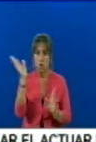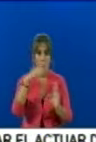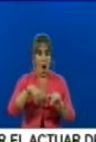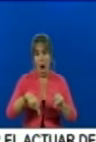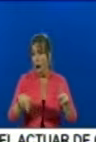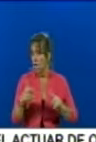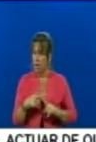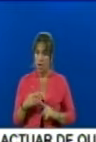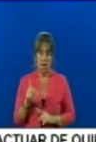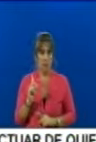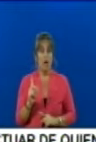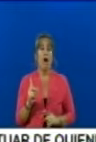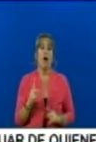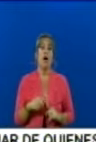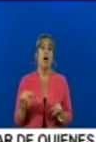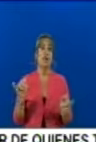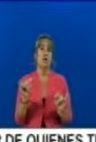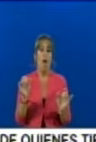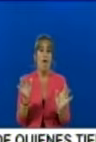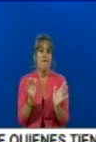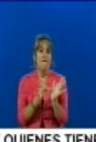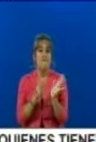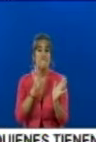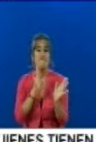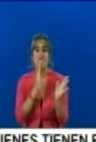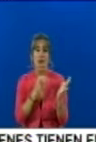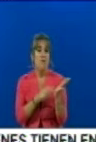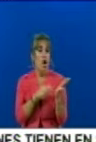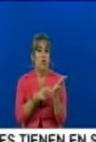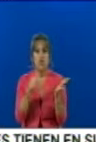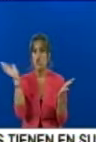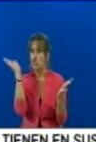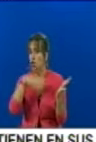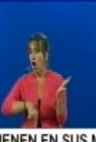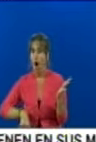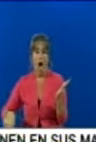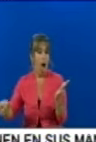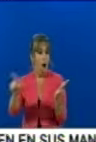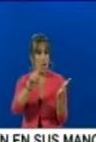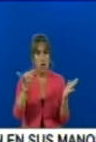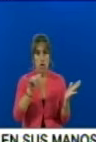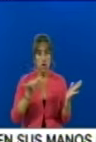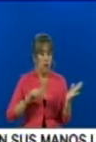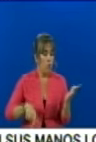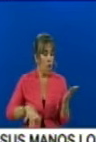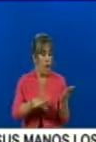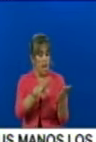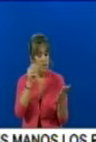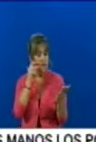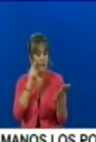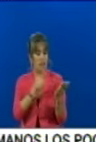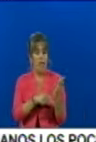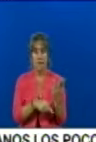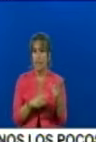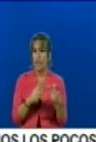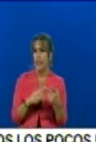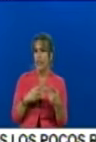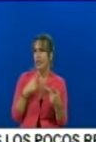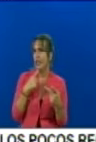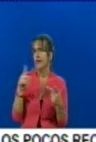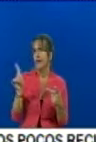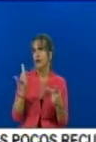población tiene acceso a las redes sociales porque esto se está replicando, no toda la población tiene acceso a,